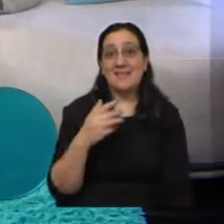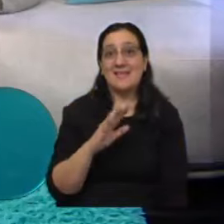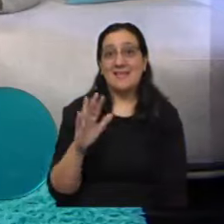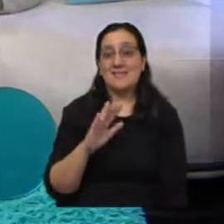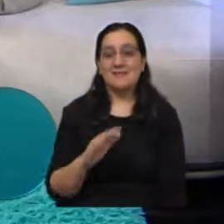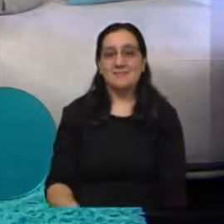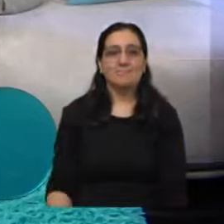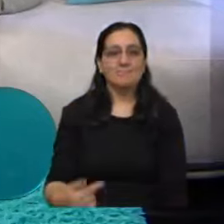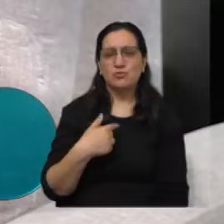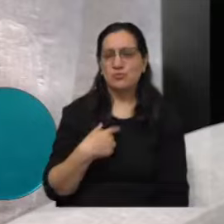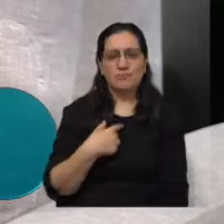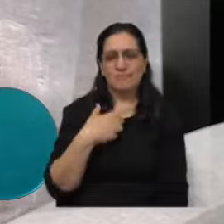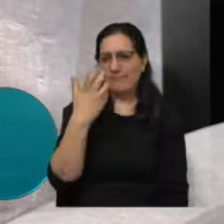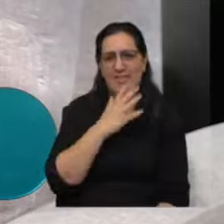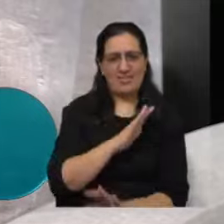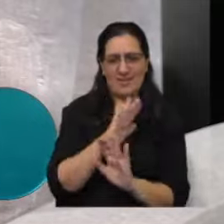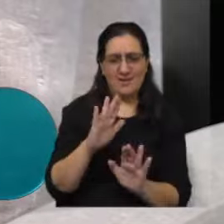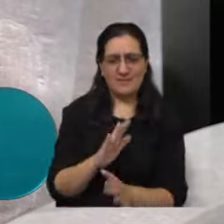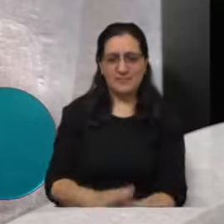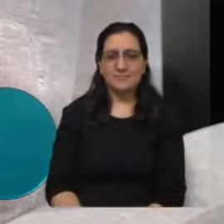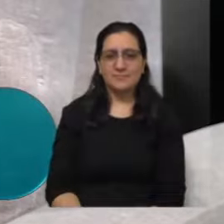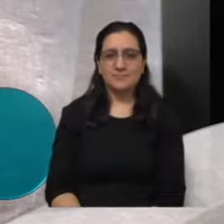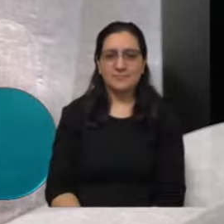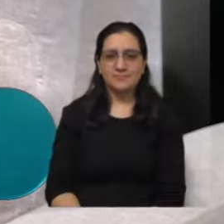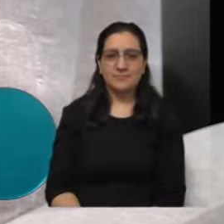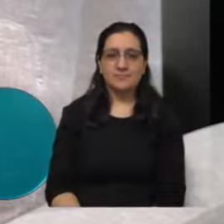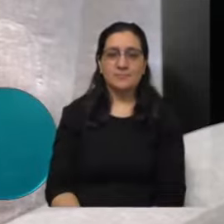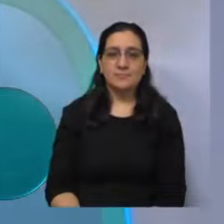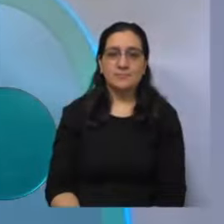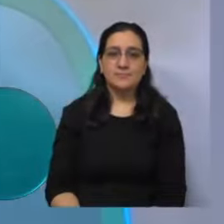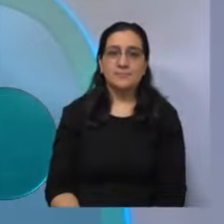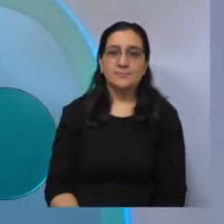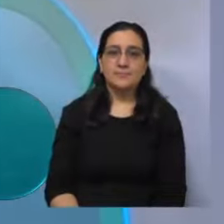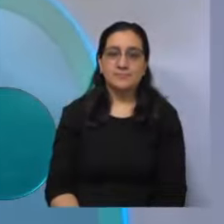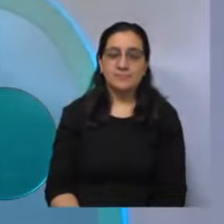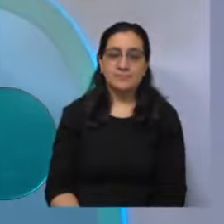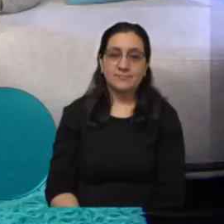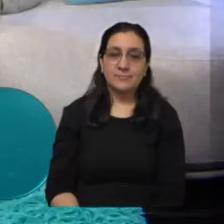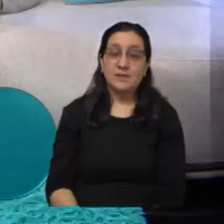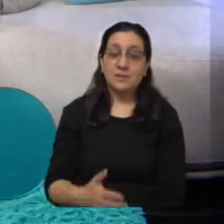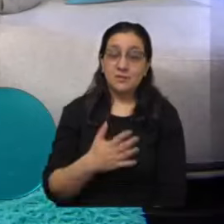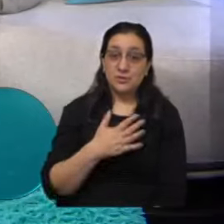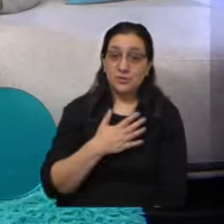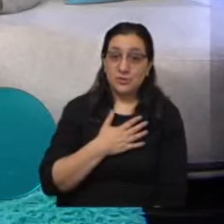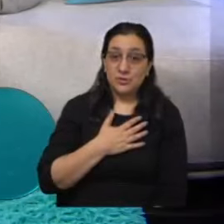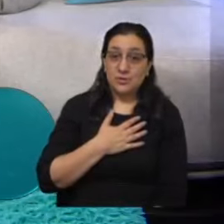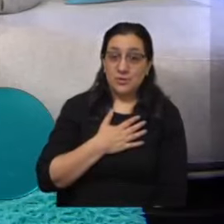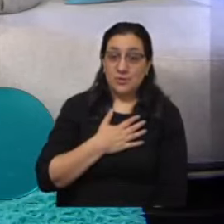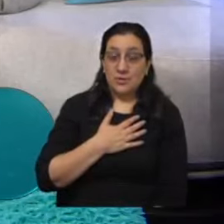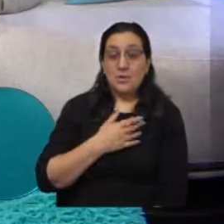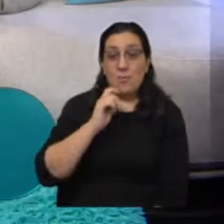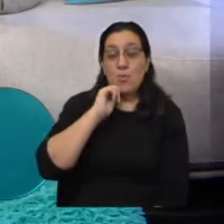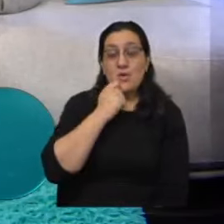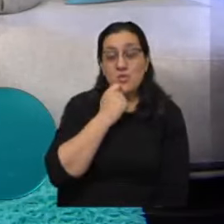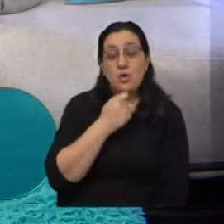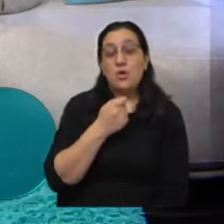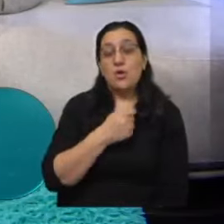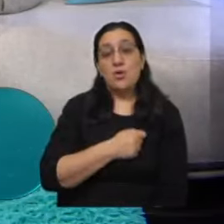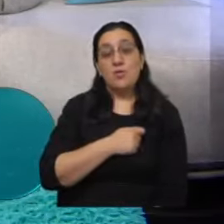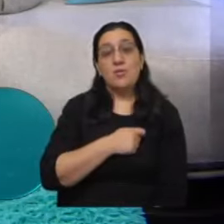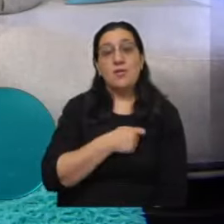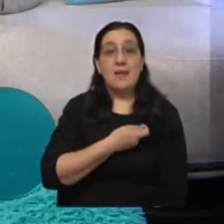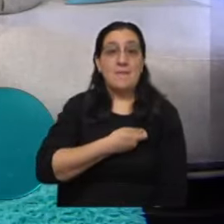fatal en el uso de las aplicaciones nuevas, pero sobre todo en el Excel. Muy bien. Claro, está divino lo del idioma español, ¿no? Porque